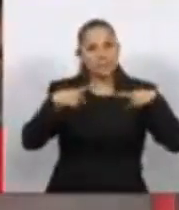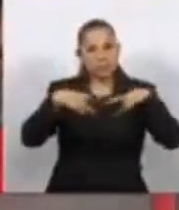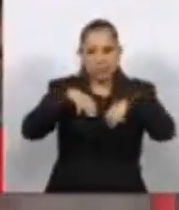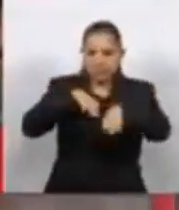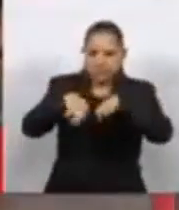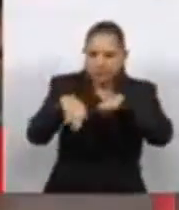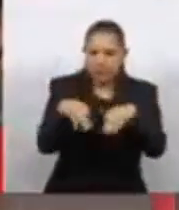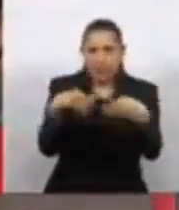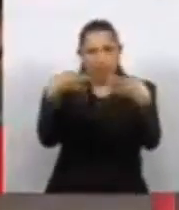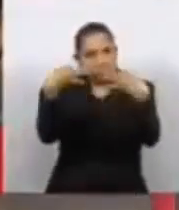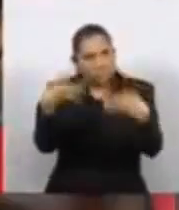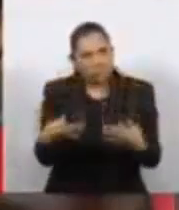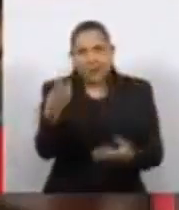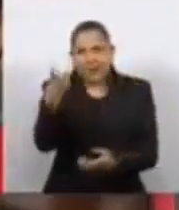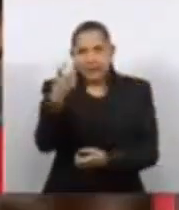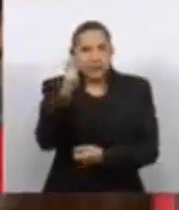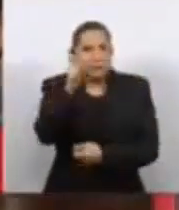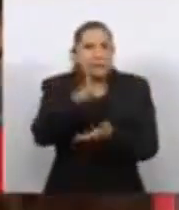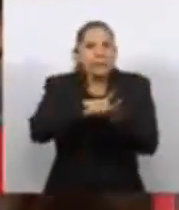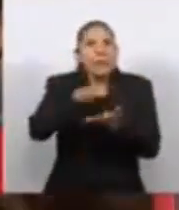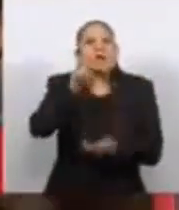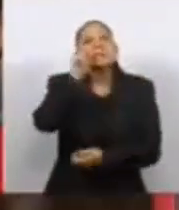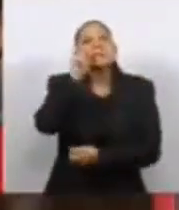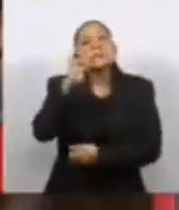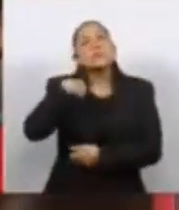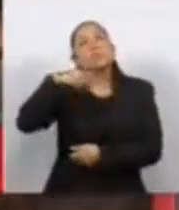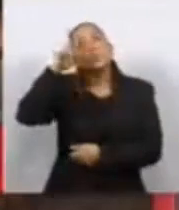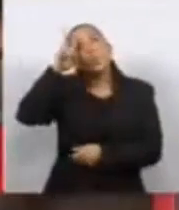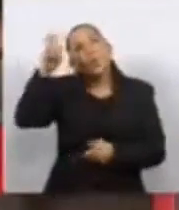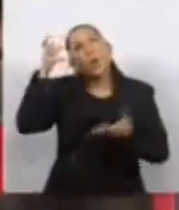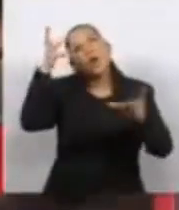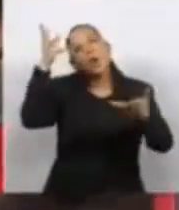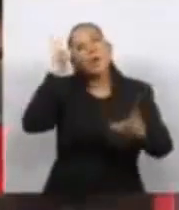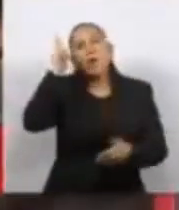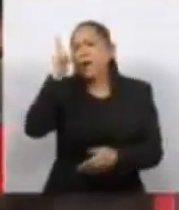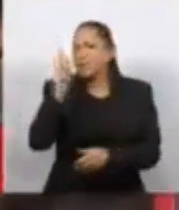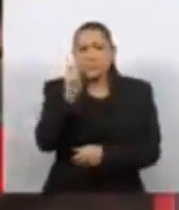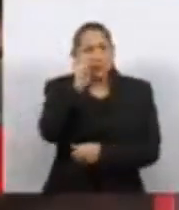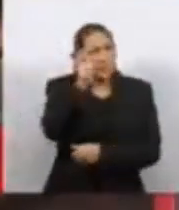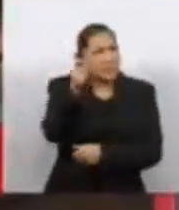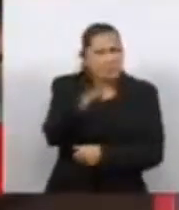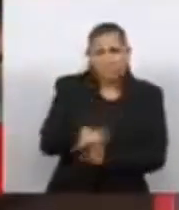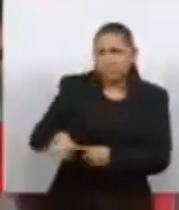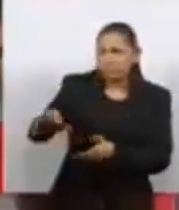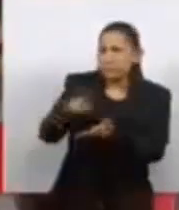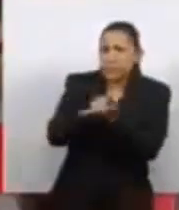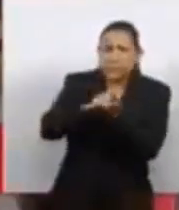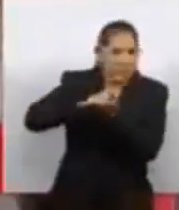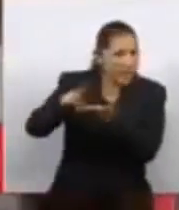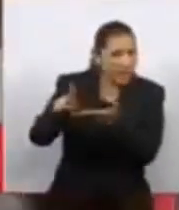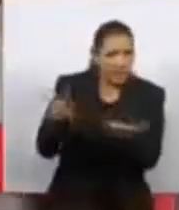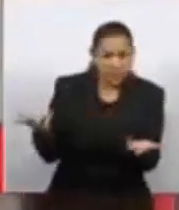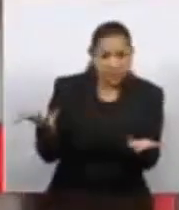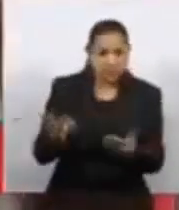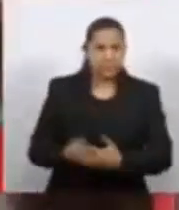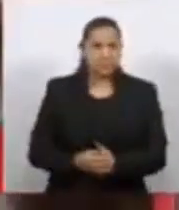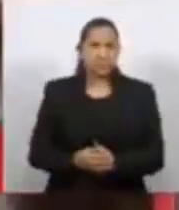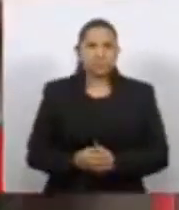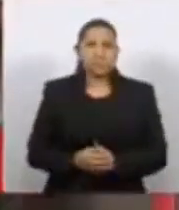ilusión inalcanzable. Compañeras y compañeros, la manera en la que enfrentemos esta